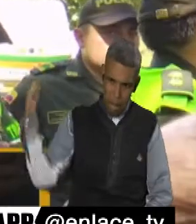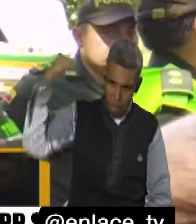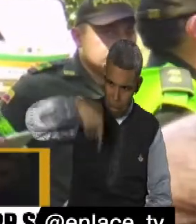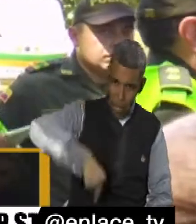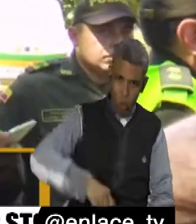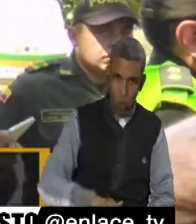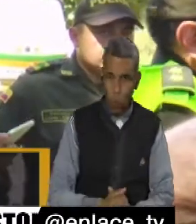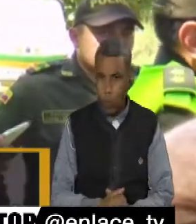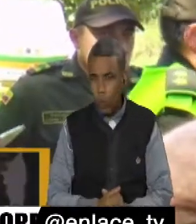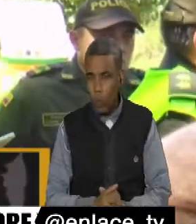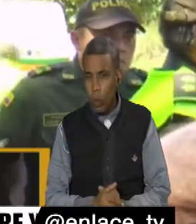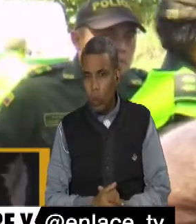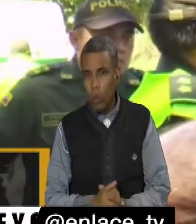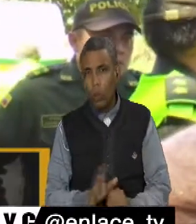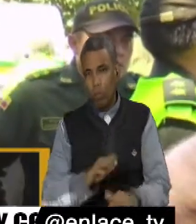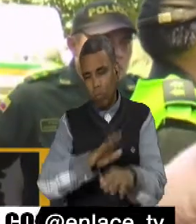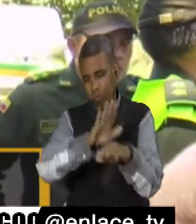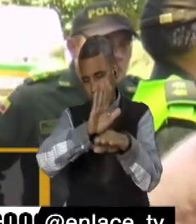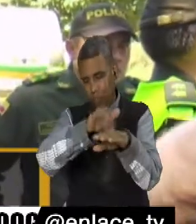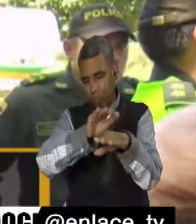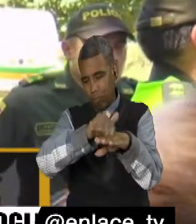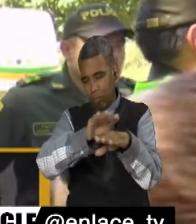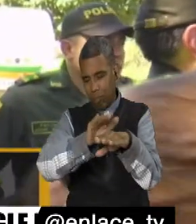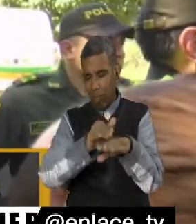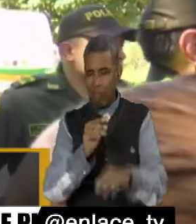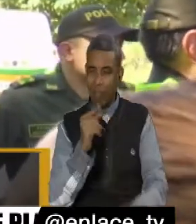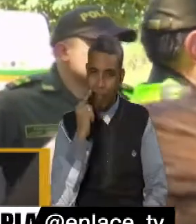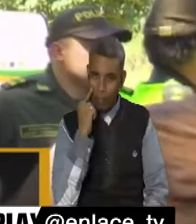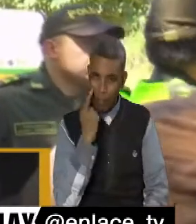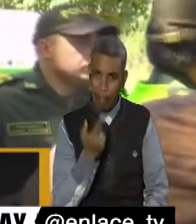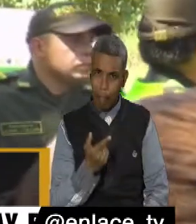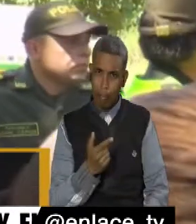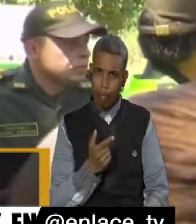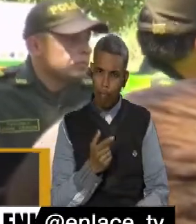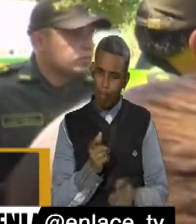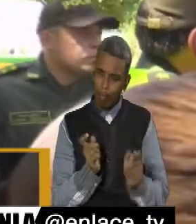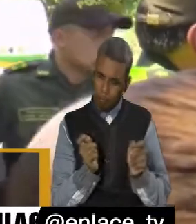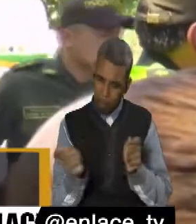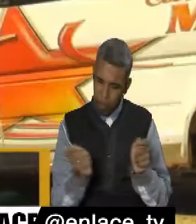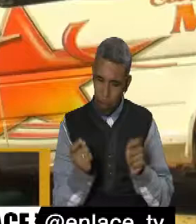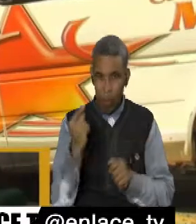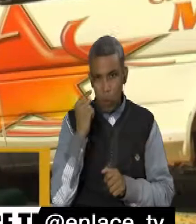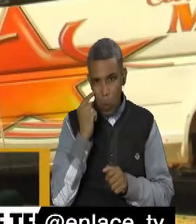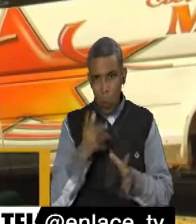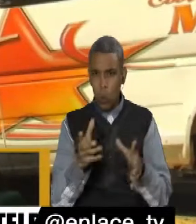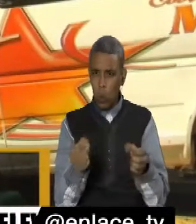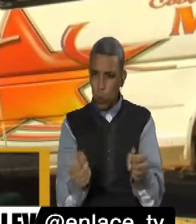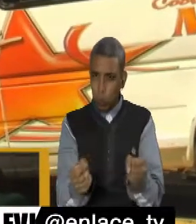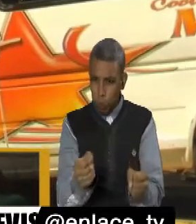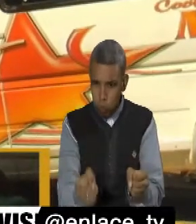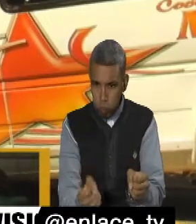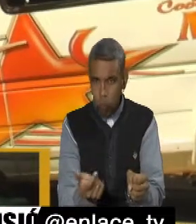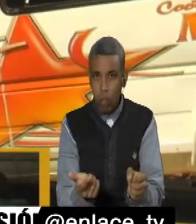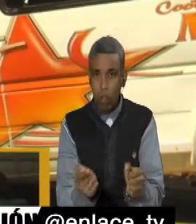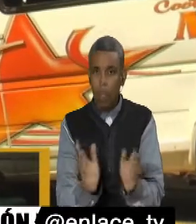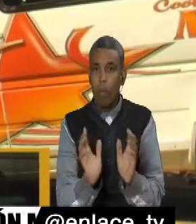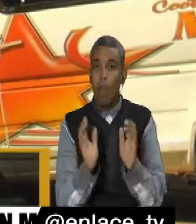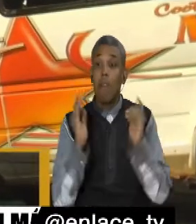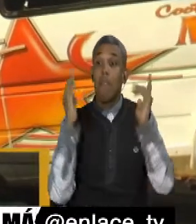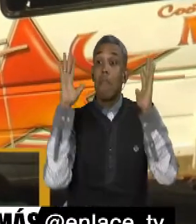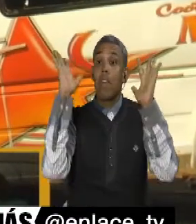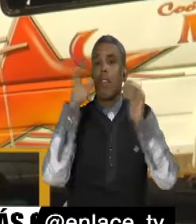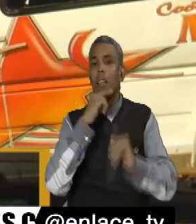convoquemos obviamente a la prudencia, obviamente en todos los momentos del año en la conducción, no solamente en las épocas de los festivos, sino a lo largo